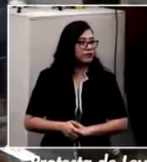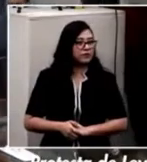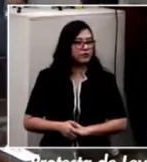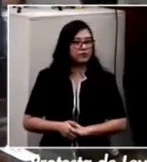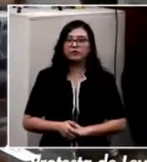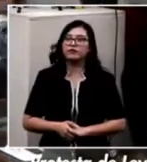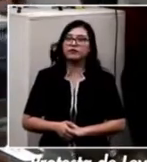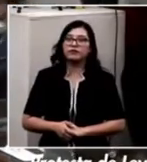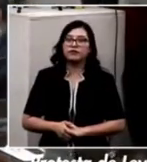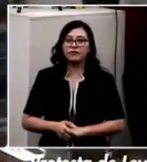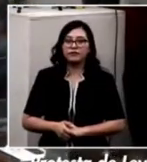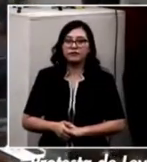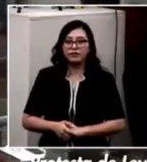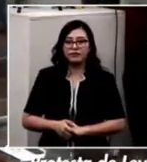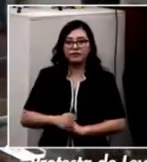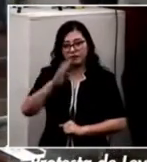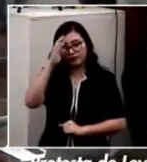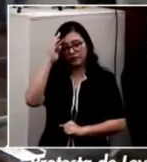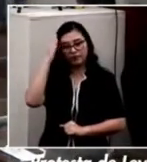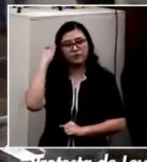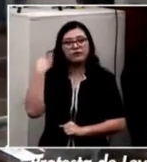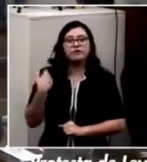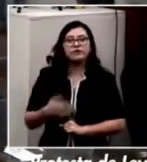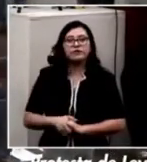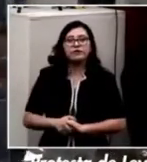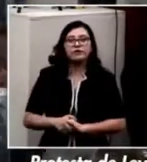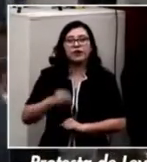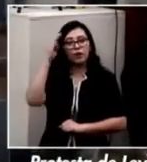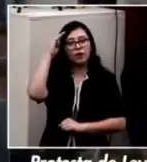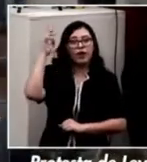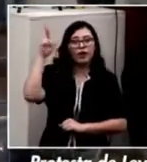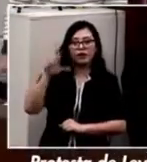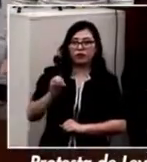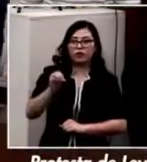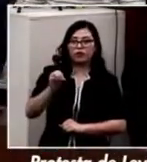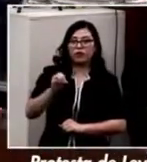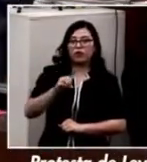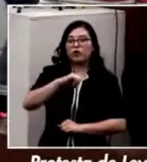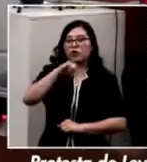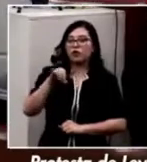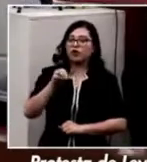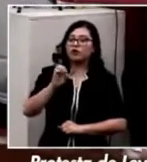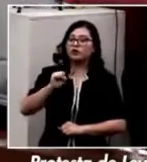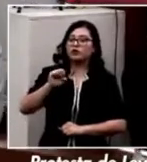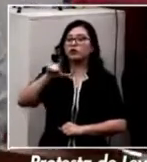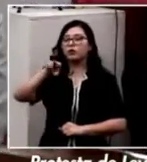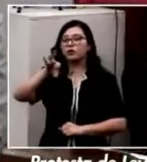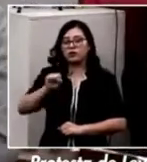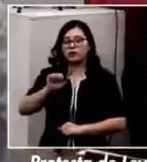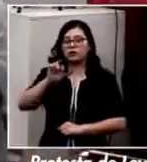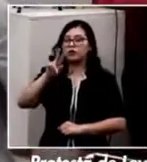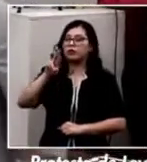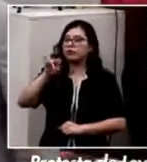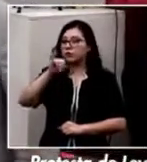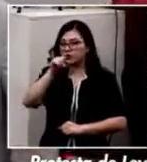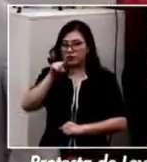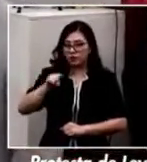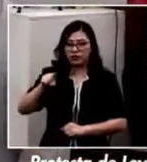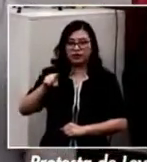es consecuencia de las acciones que de manera puntual las autoridades de prevención están cumpliendo con su labor.